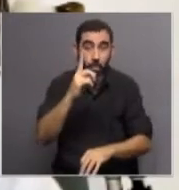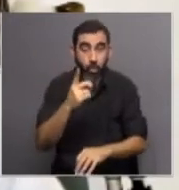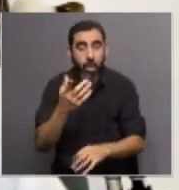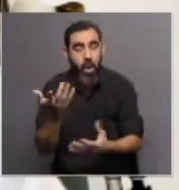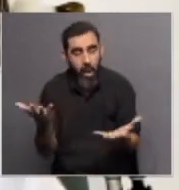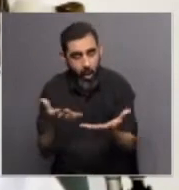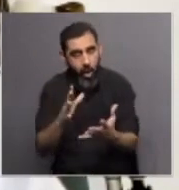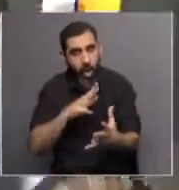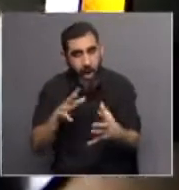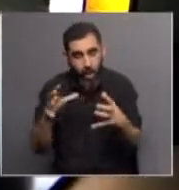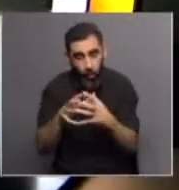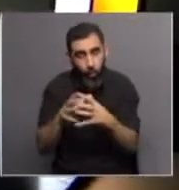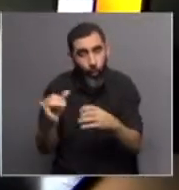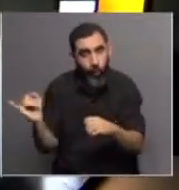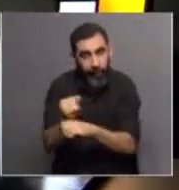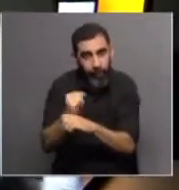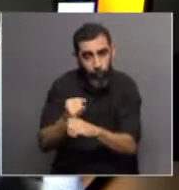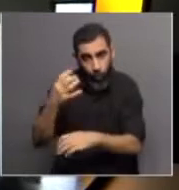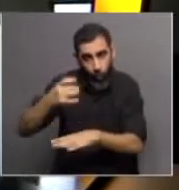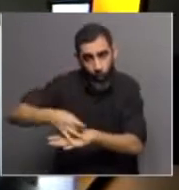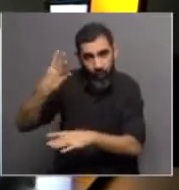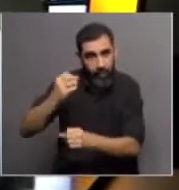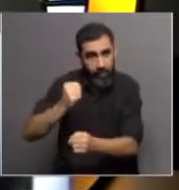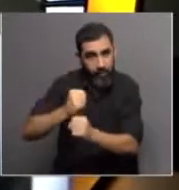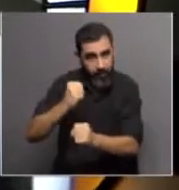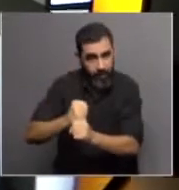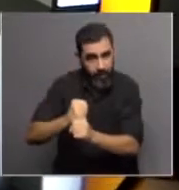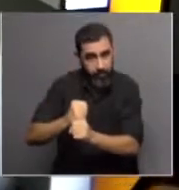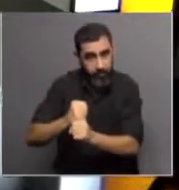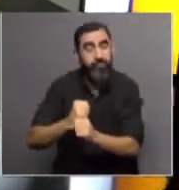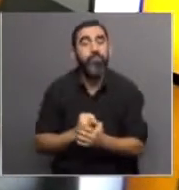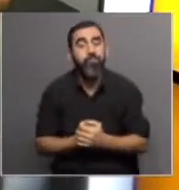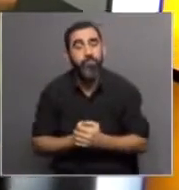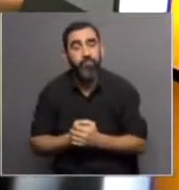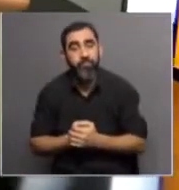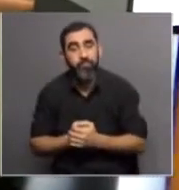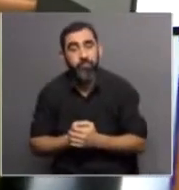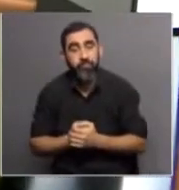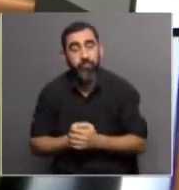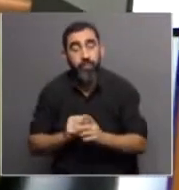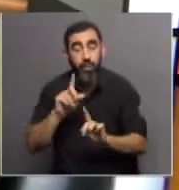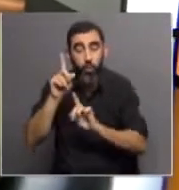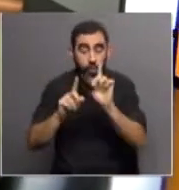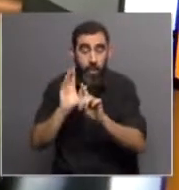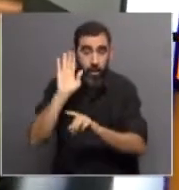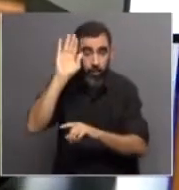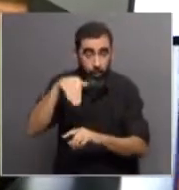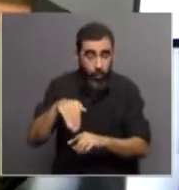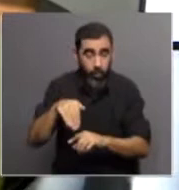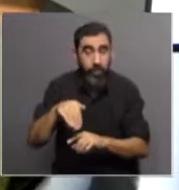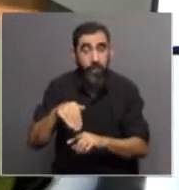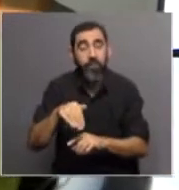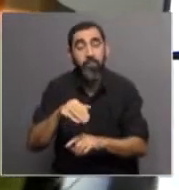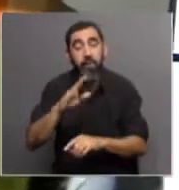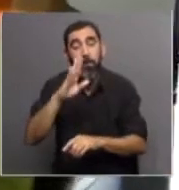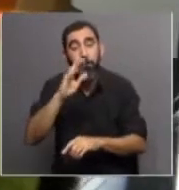grupo interinstitucional, de trabajo interinstitucional, de la Universidad de la República, el Pasteur,